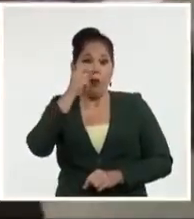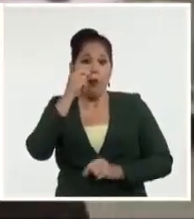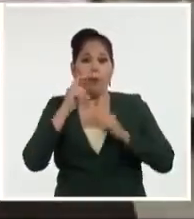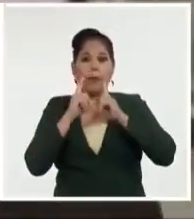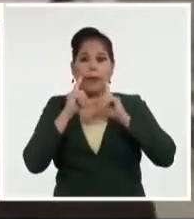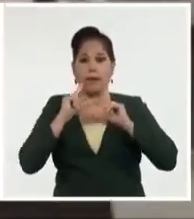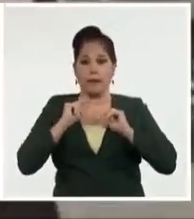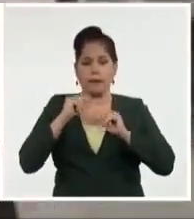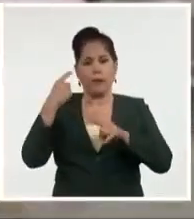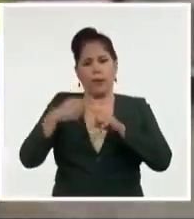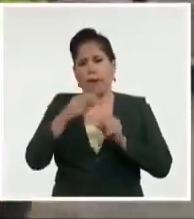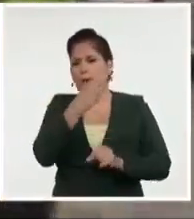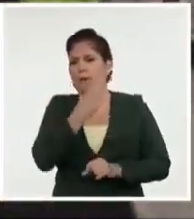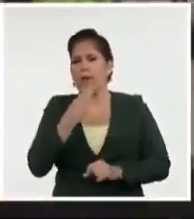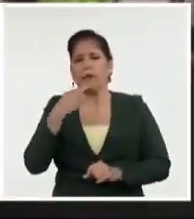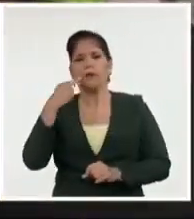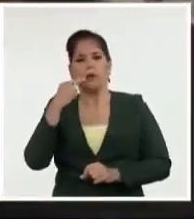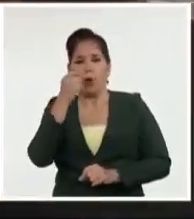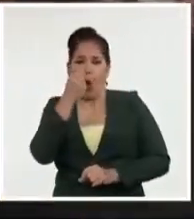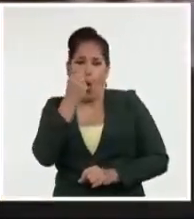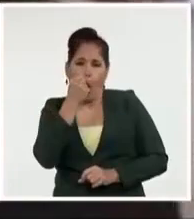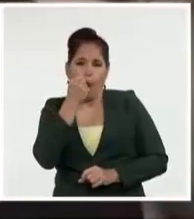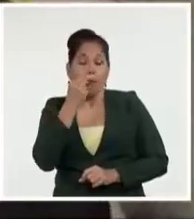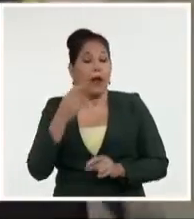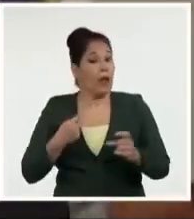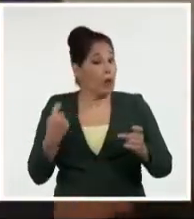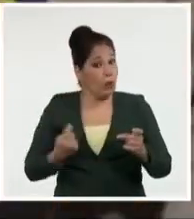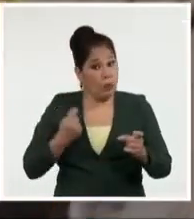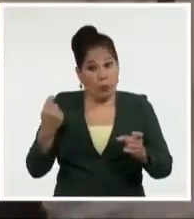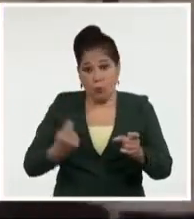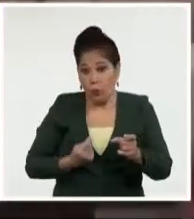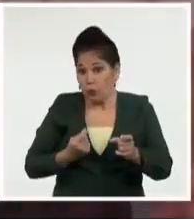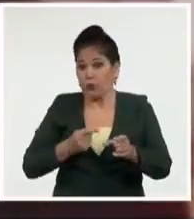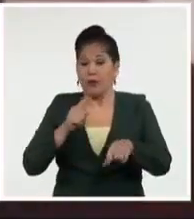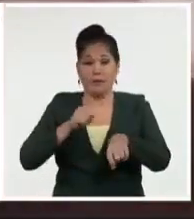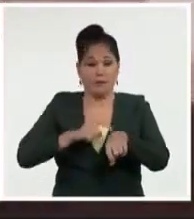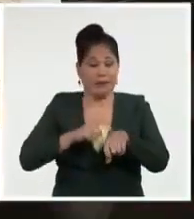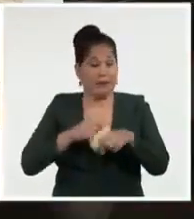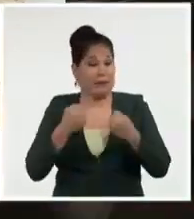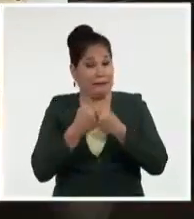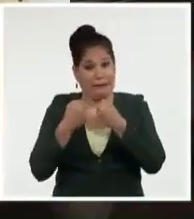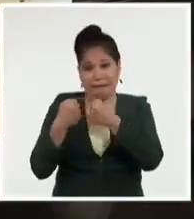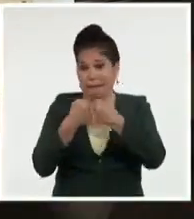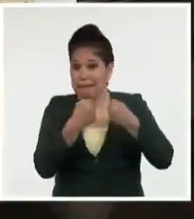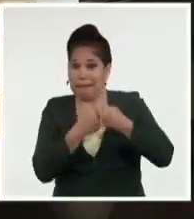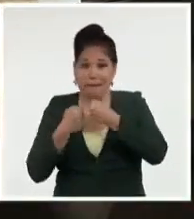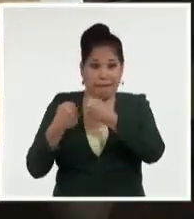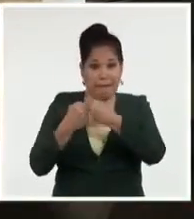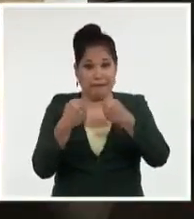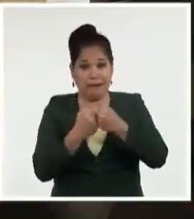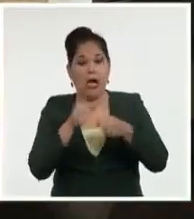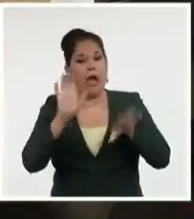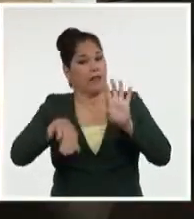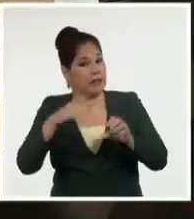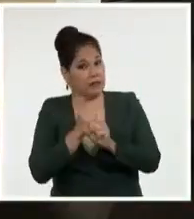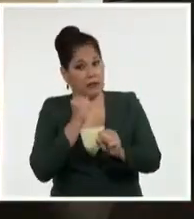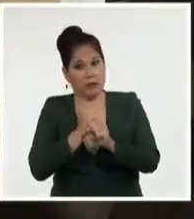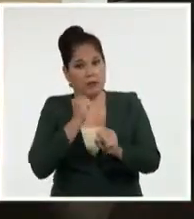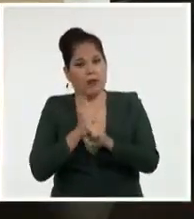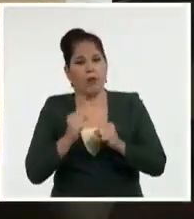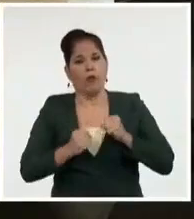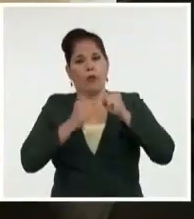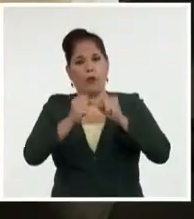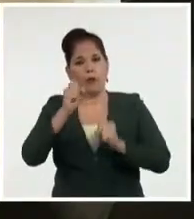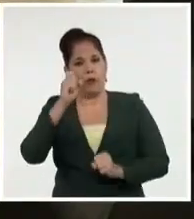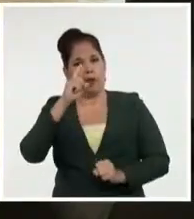Alianza Martiana, un hombre que durante décadas, en tiempos de mayor confrontación o de relativa calma, ha trabajado intensamente por el fin